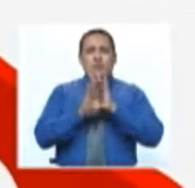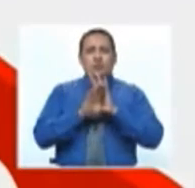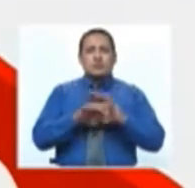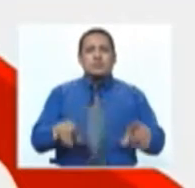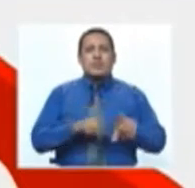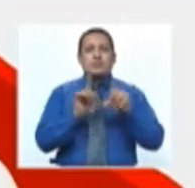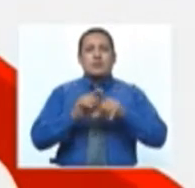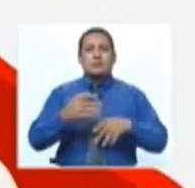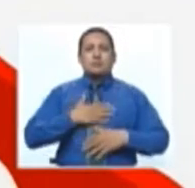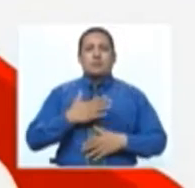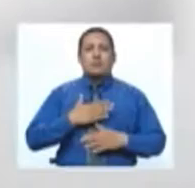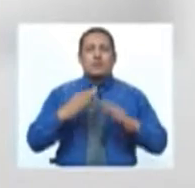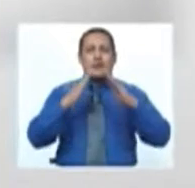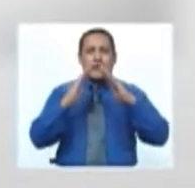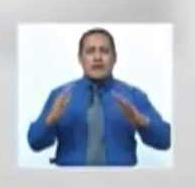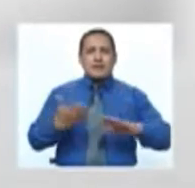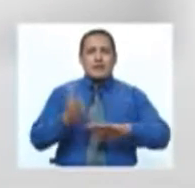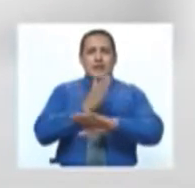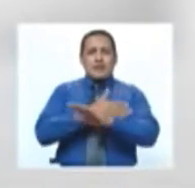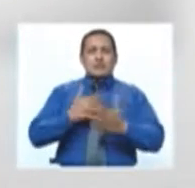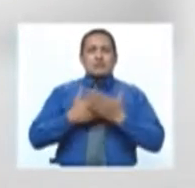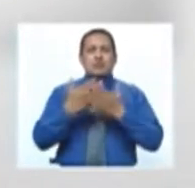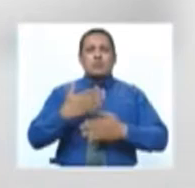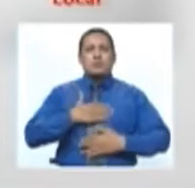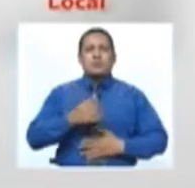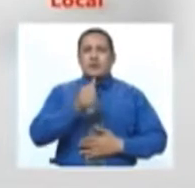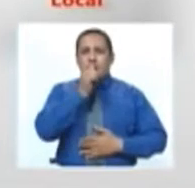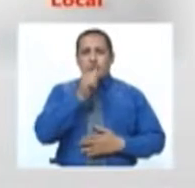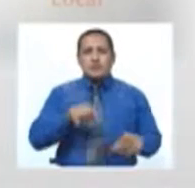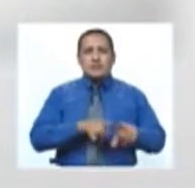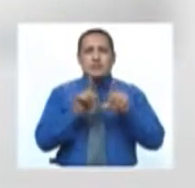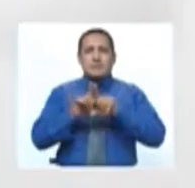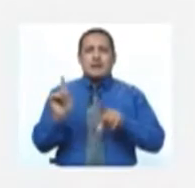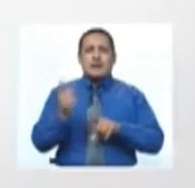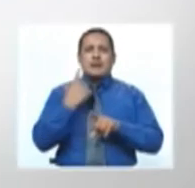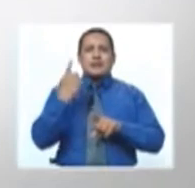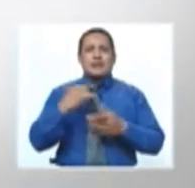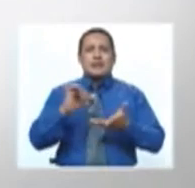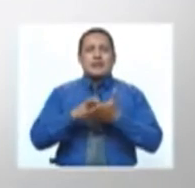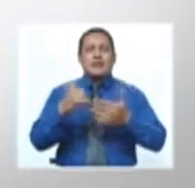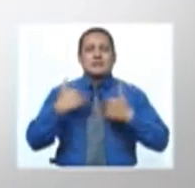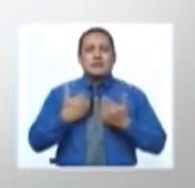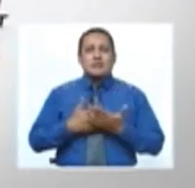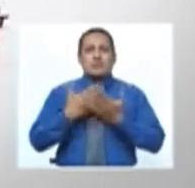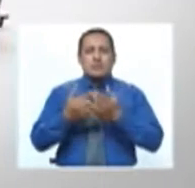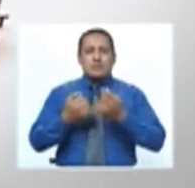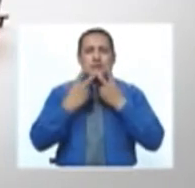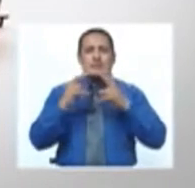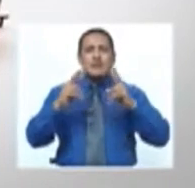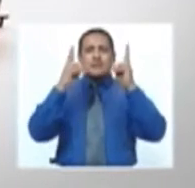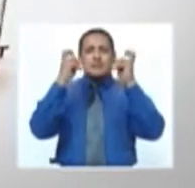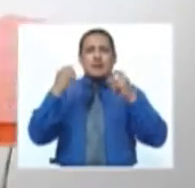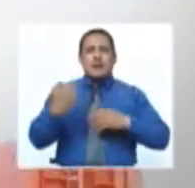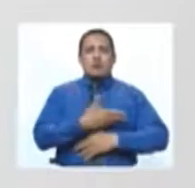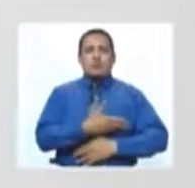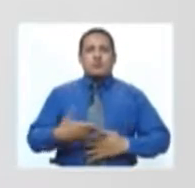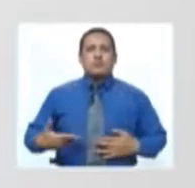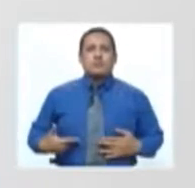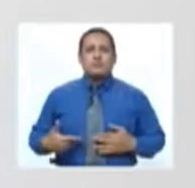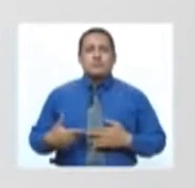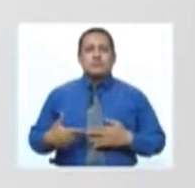otros, bienes muebles e inmuebles de dominio privado y de dominio público que tienen como titular al